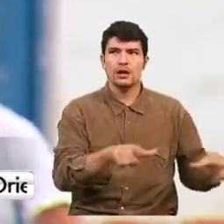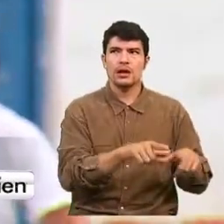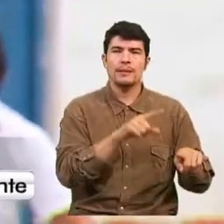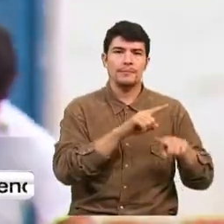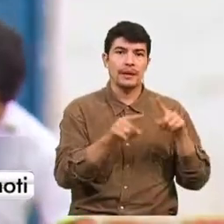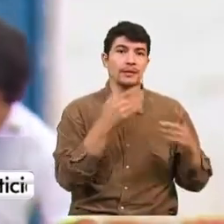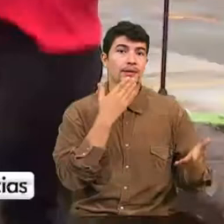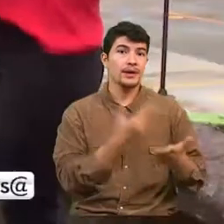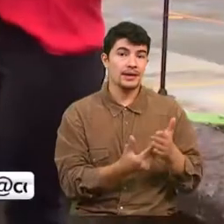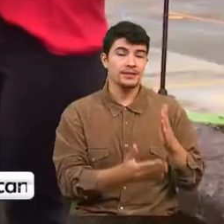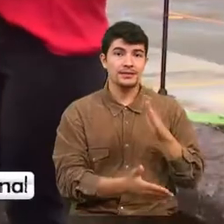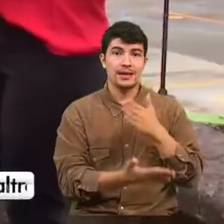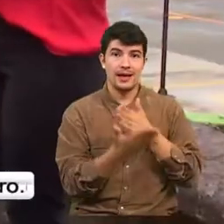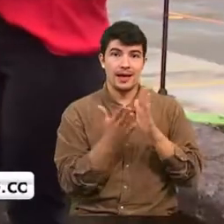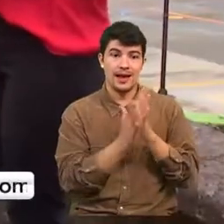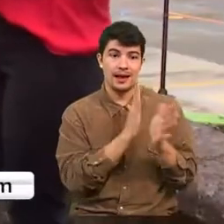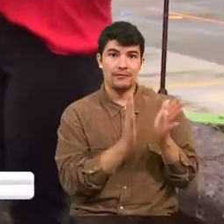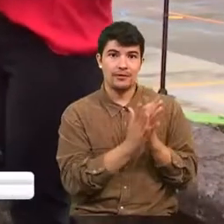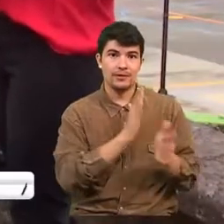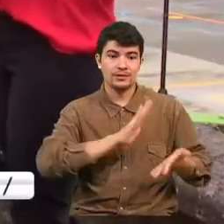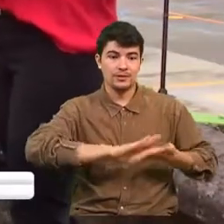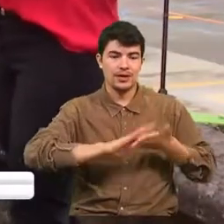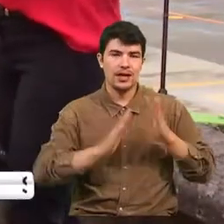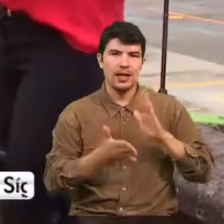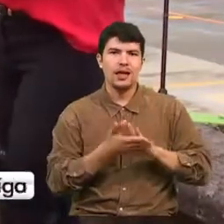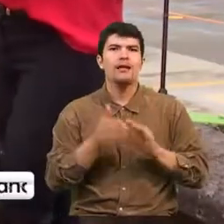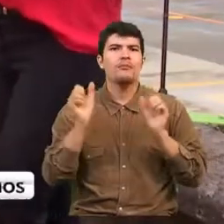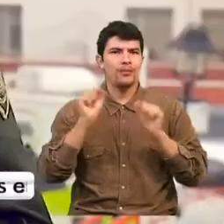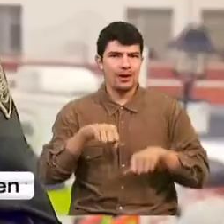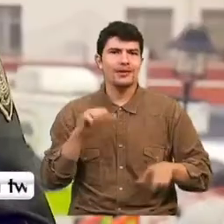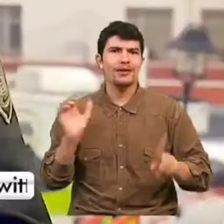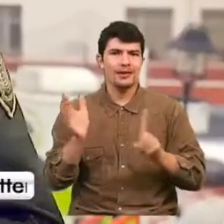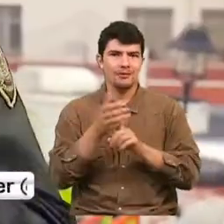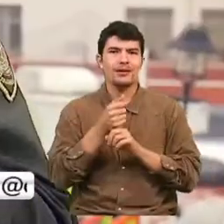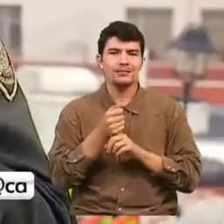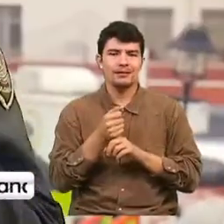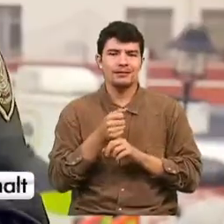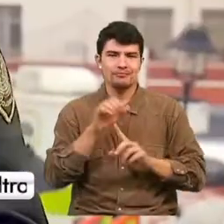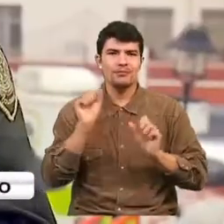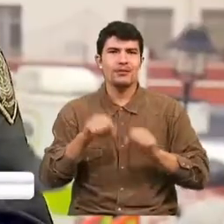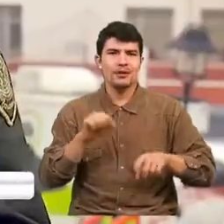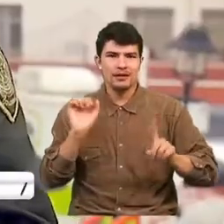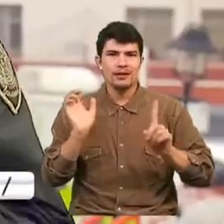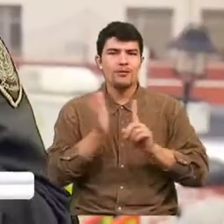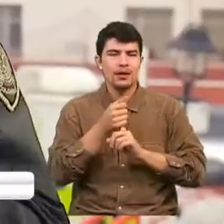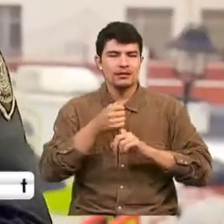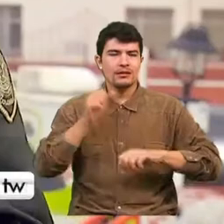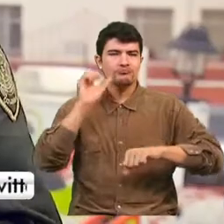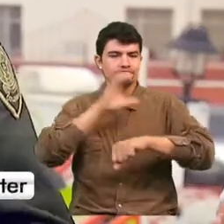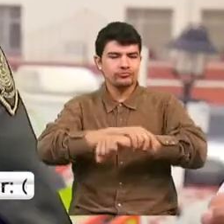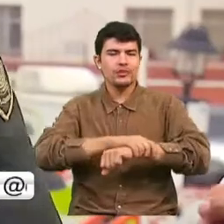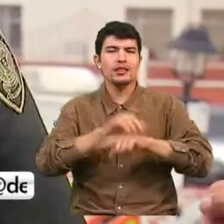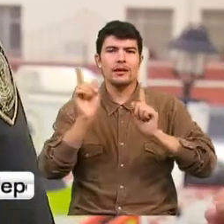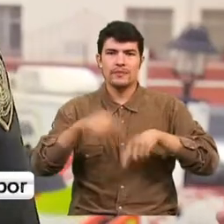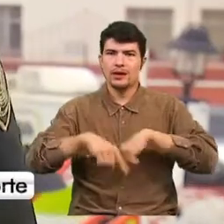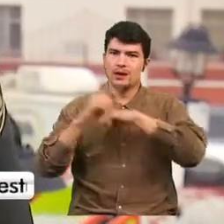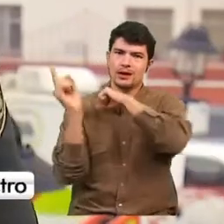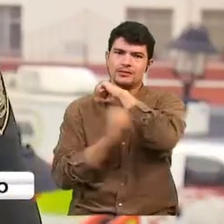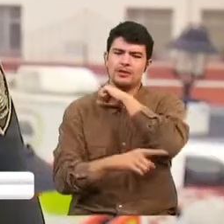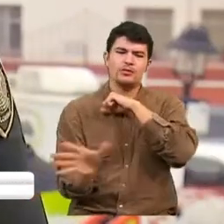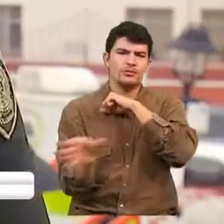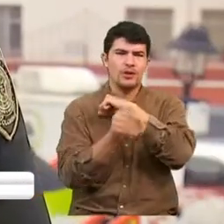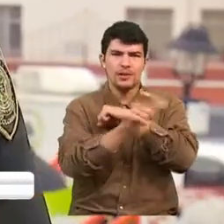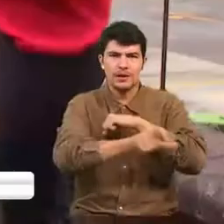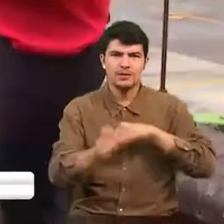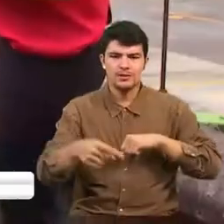gracias a la información, de como tú le dices, de la nuestra comunidad, se ha logrado ejercer en este momento, lograr la captura y la judicialización de todos estos